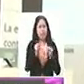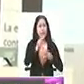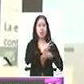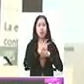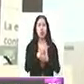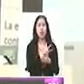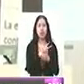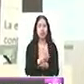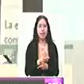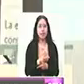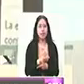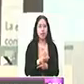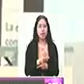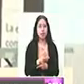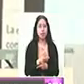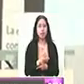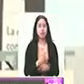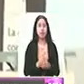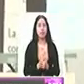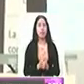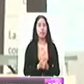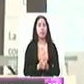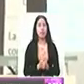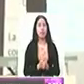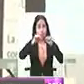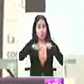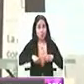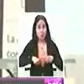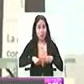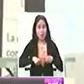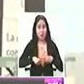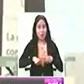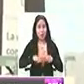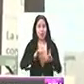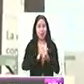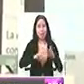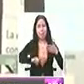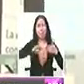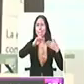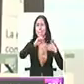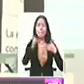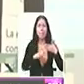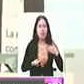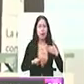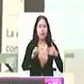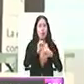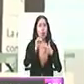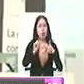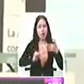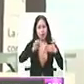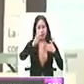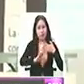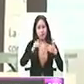que estamos viviendo en este tiempo, se espera alrededor de marzo o abril del